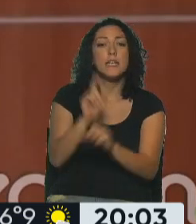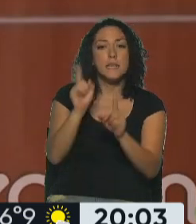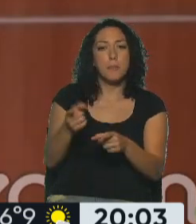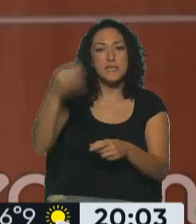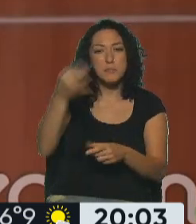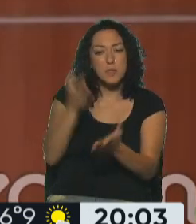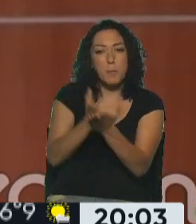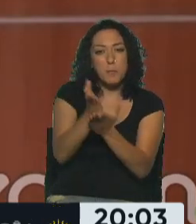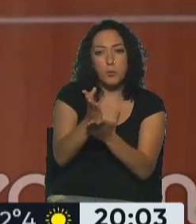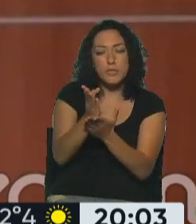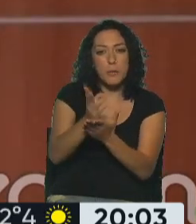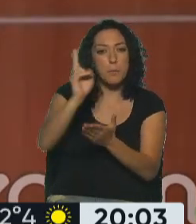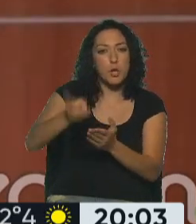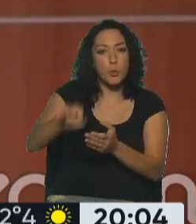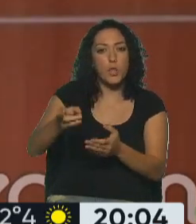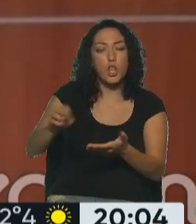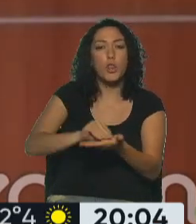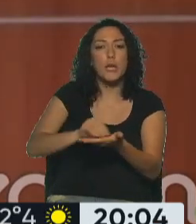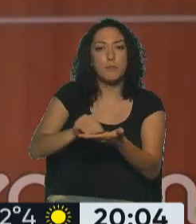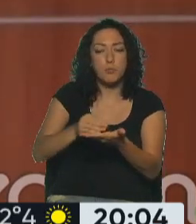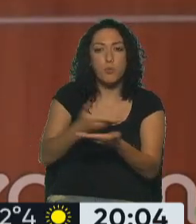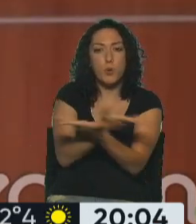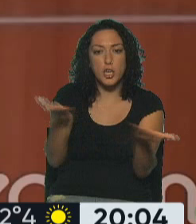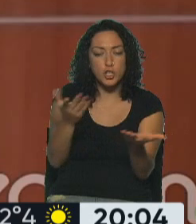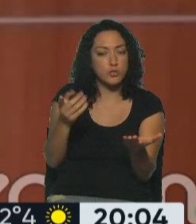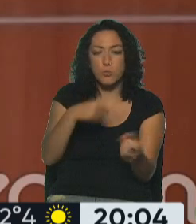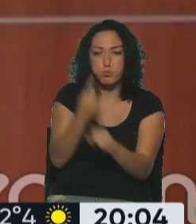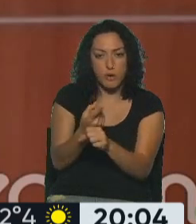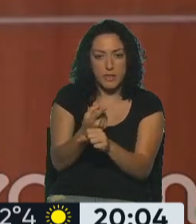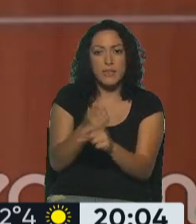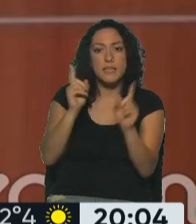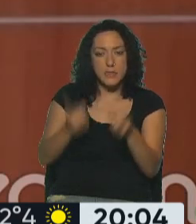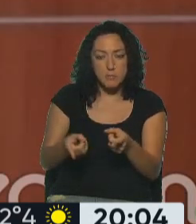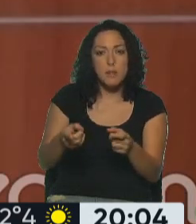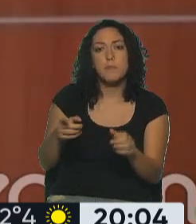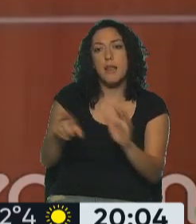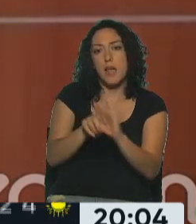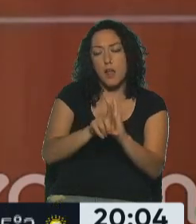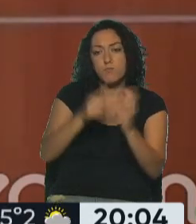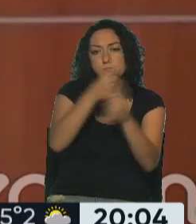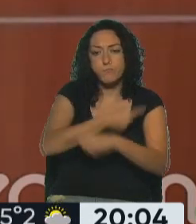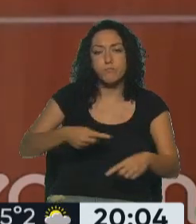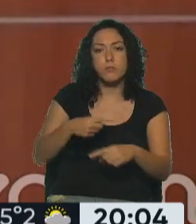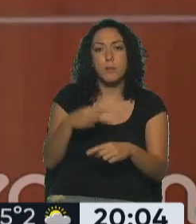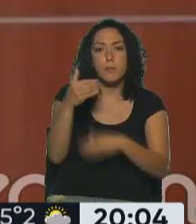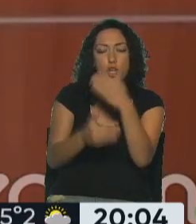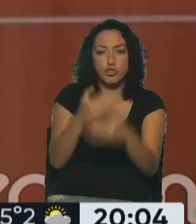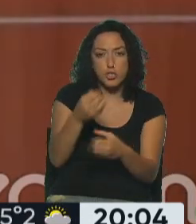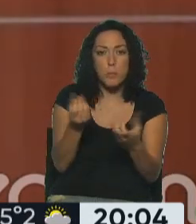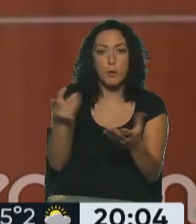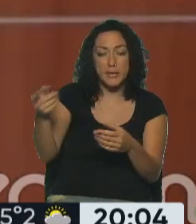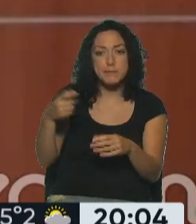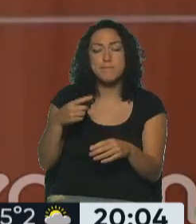especial perpetua para ejercer cargos públicos, accesorias legales y las costas del proceso por considerarla